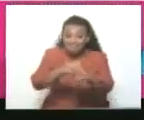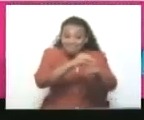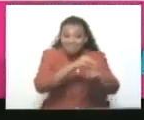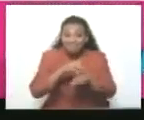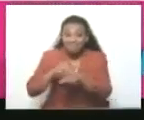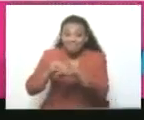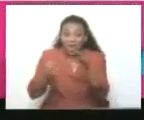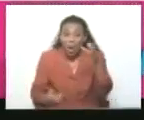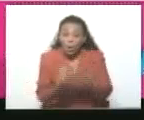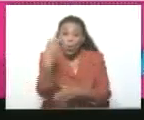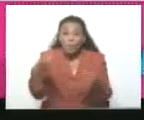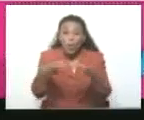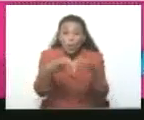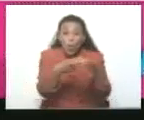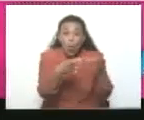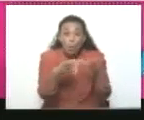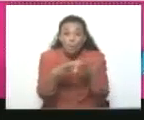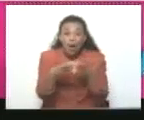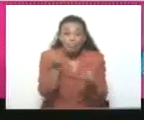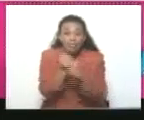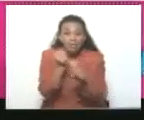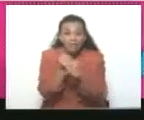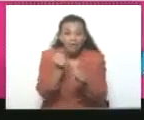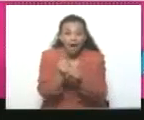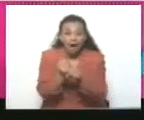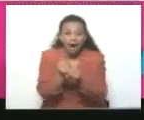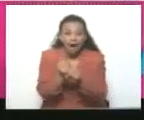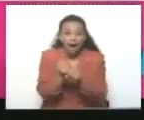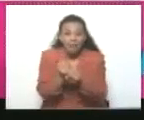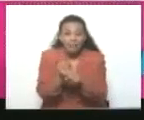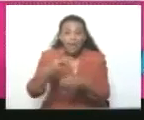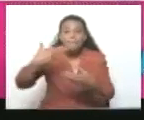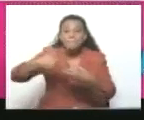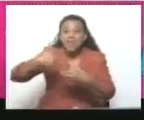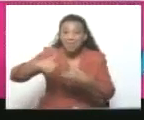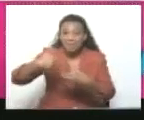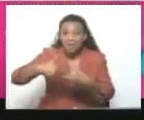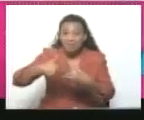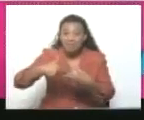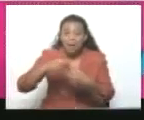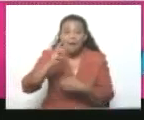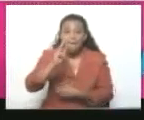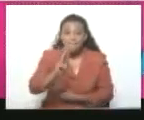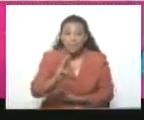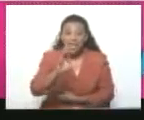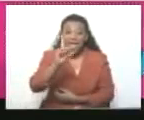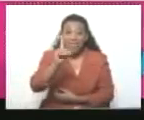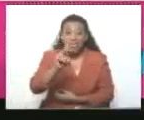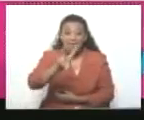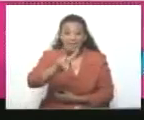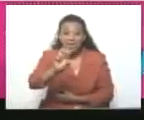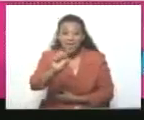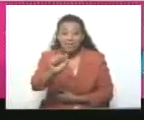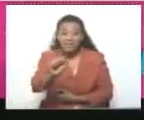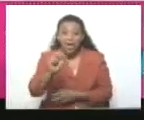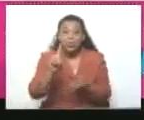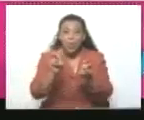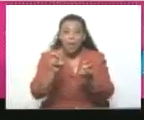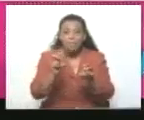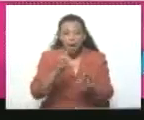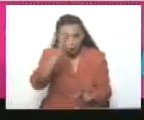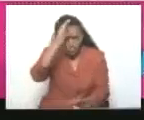para llevar las riendas de PDVSA. Ahora sí puedo decir de una nueva PDVSA,